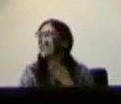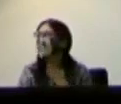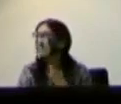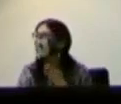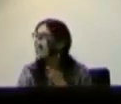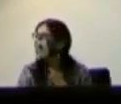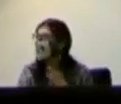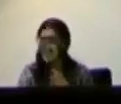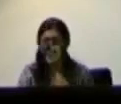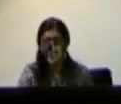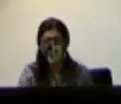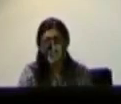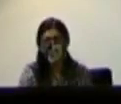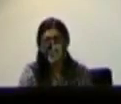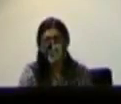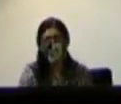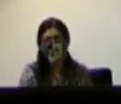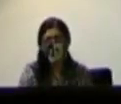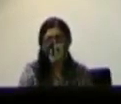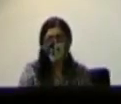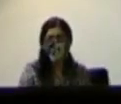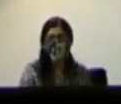Gracias. Son las